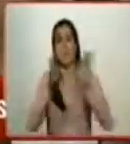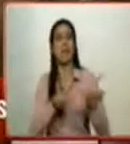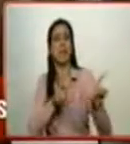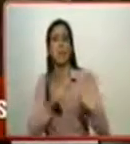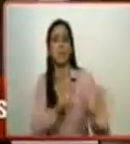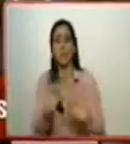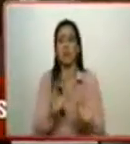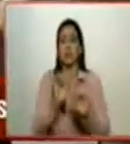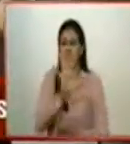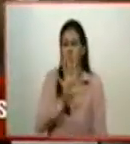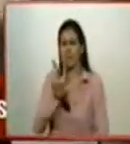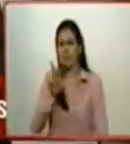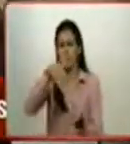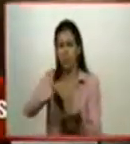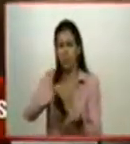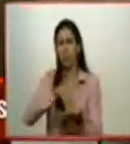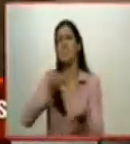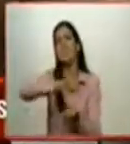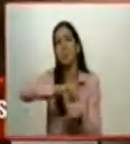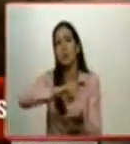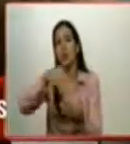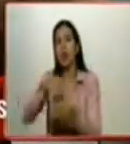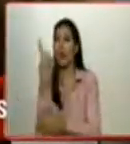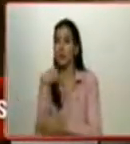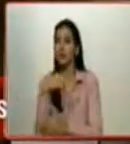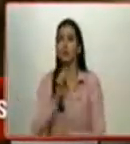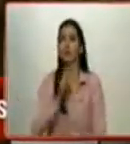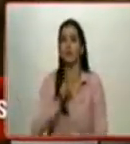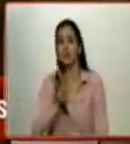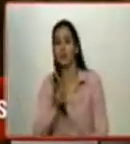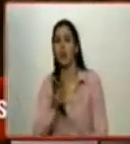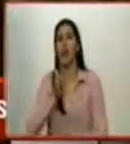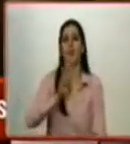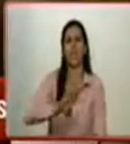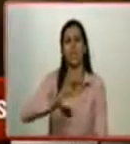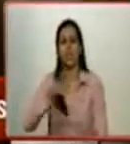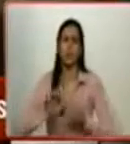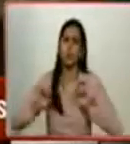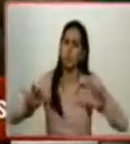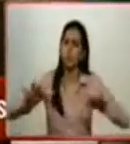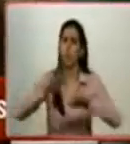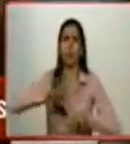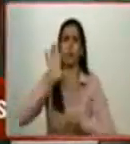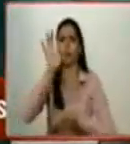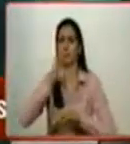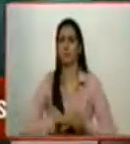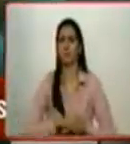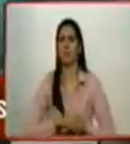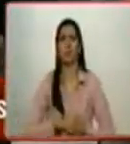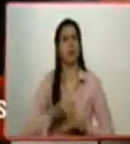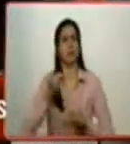los 53 centros electorales que estuvieron activos ayer. 125 juveches regados en todas partes, del Alto Orinoco,